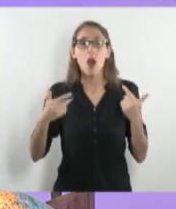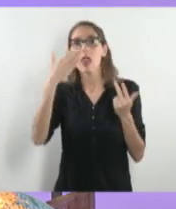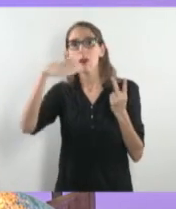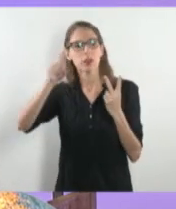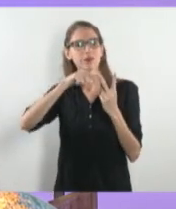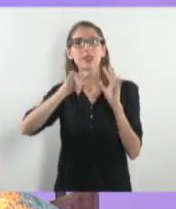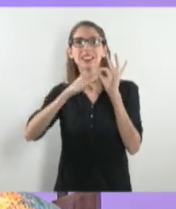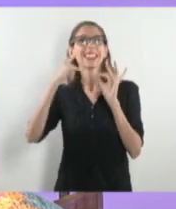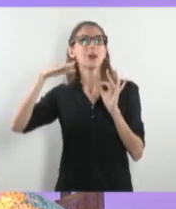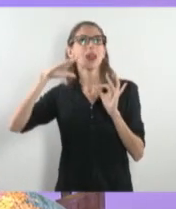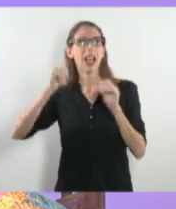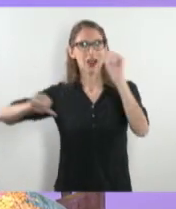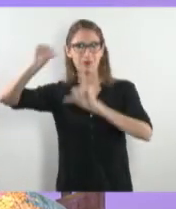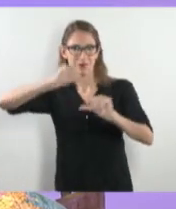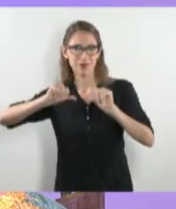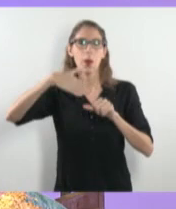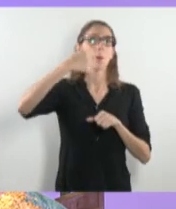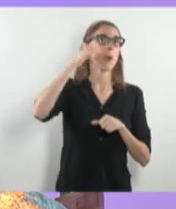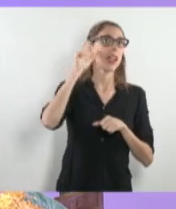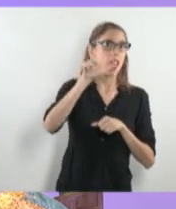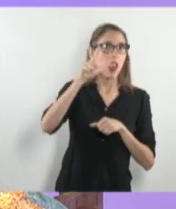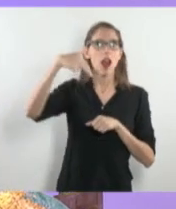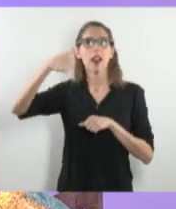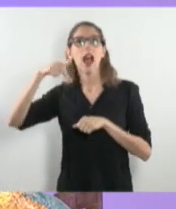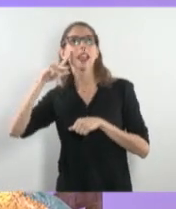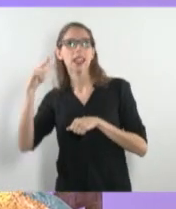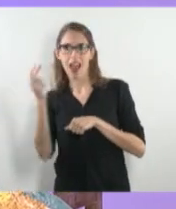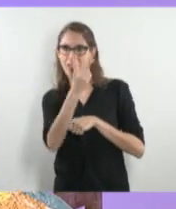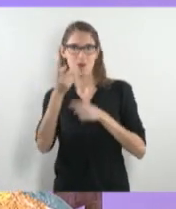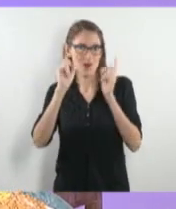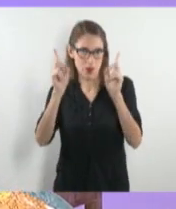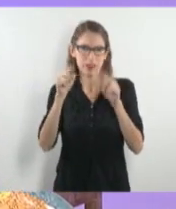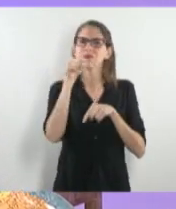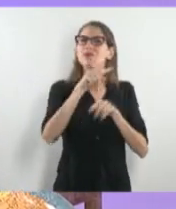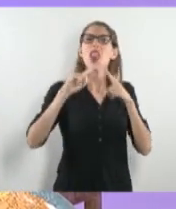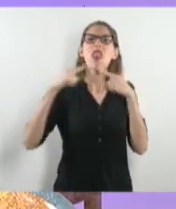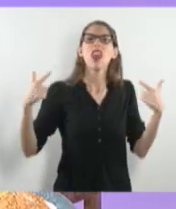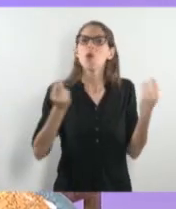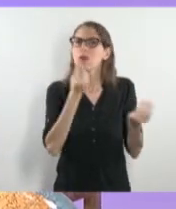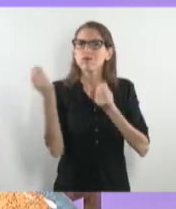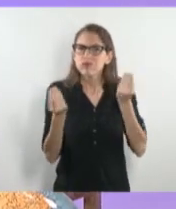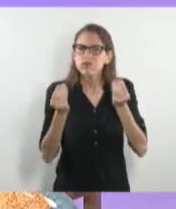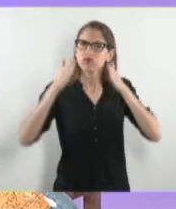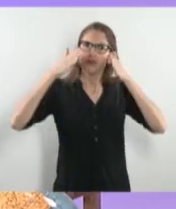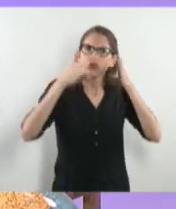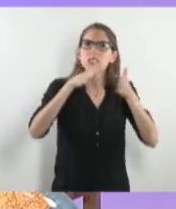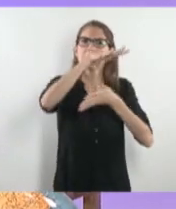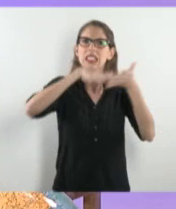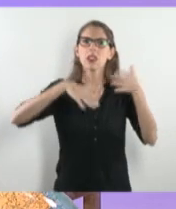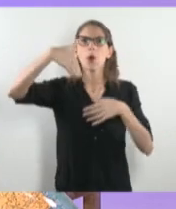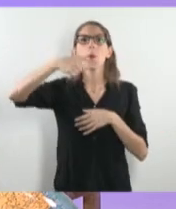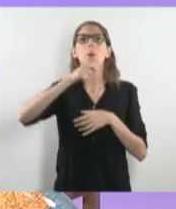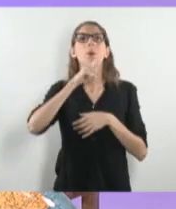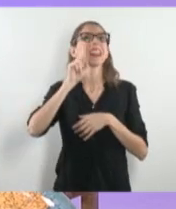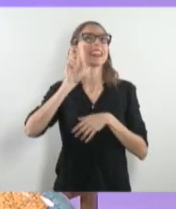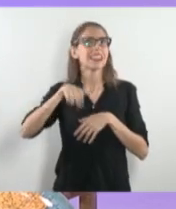Las profesoras Mariel y Analía van a estar con nosotros. En lengua vamos a empezar a analizar el Martín Fierro, la